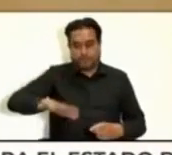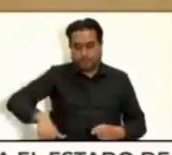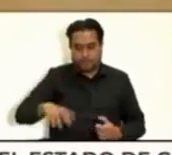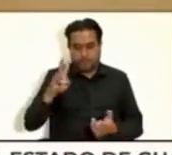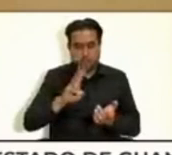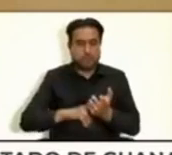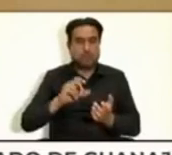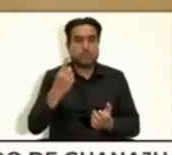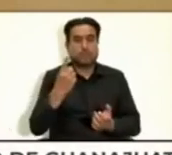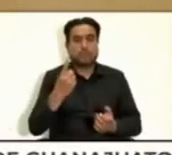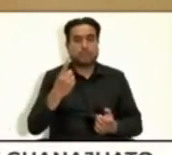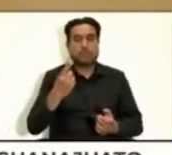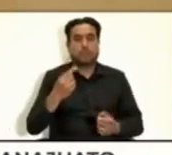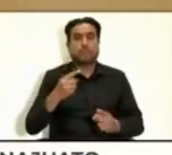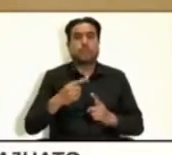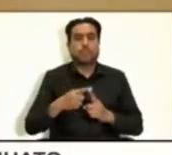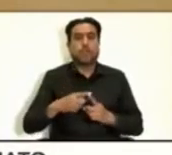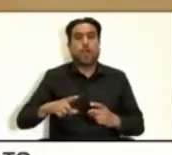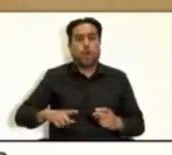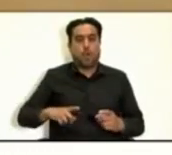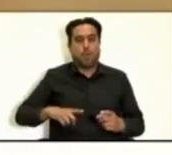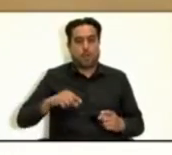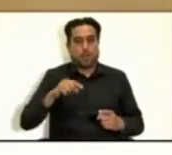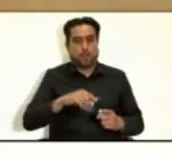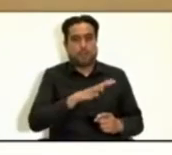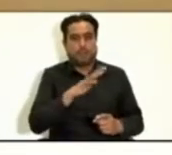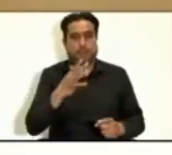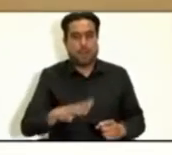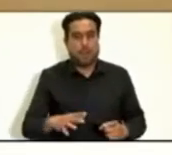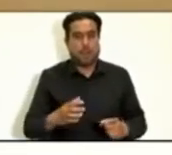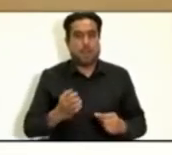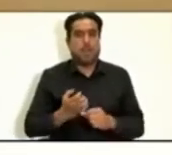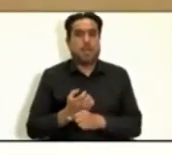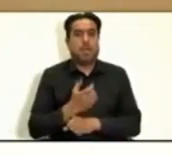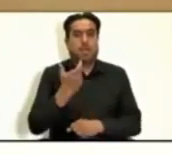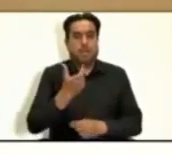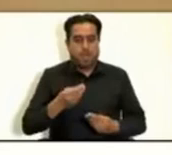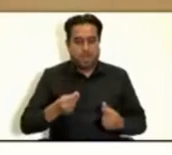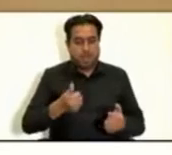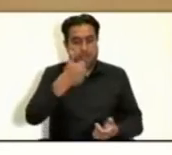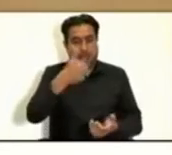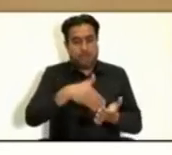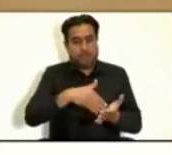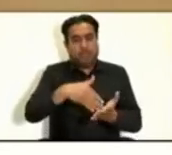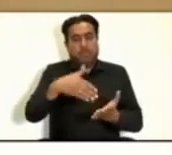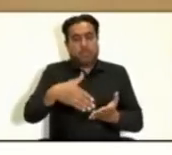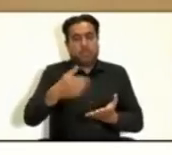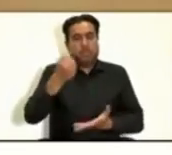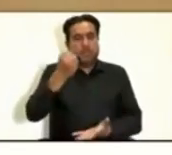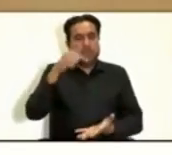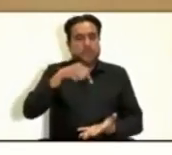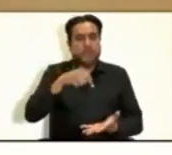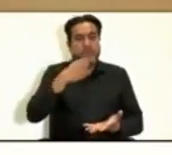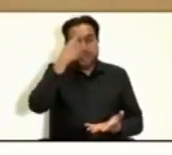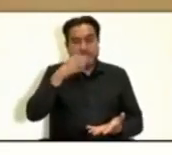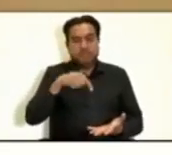el sub ejercicio del gobierno general estatal ascendió a más de 6 mil millones de pesos situación que